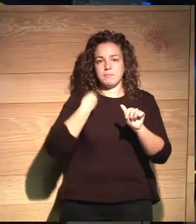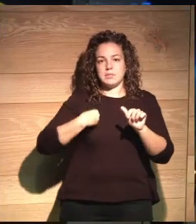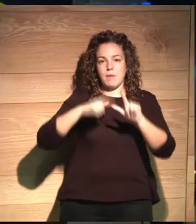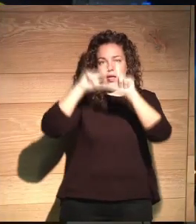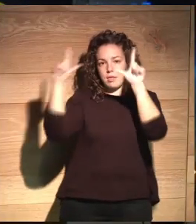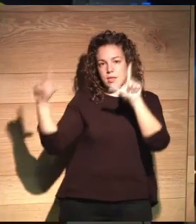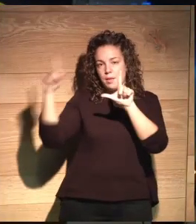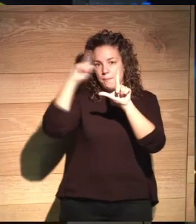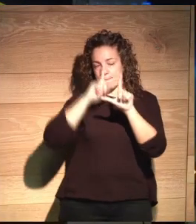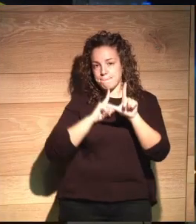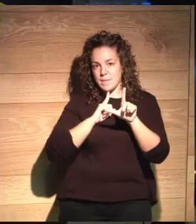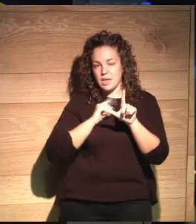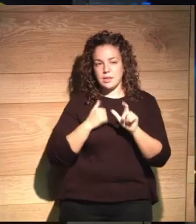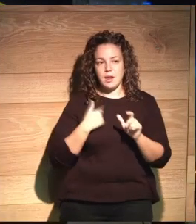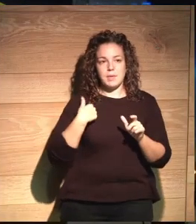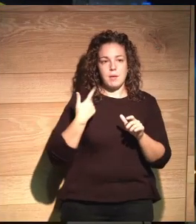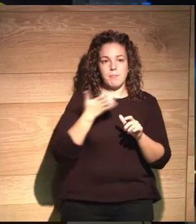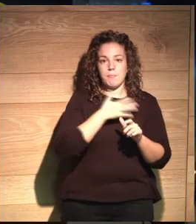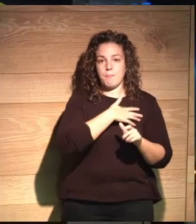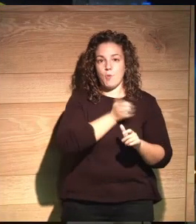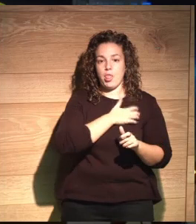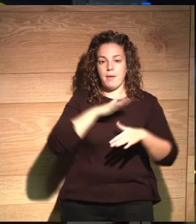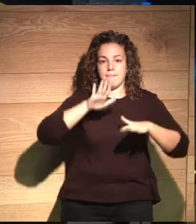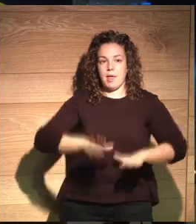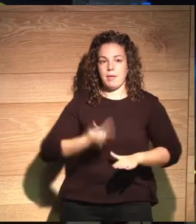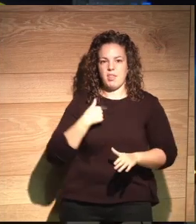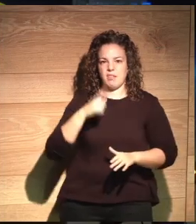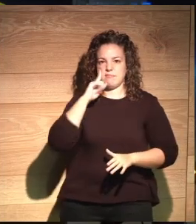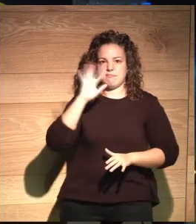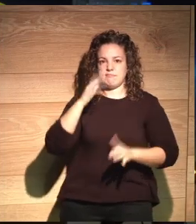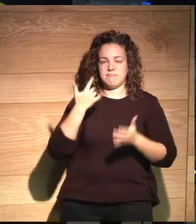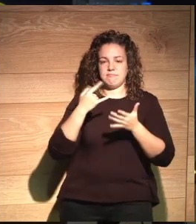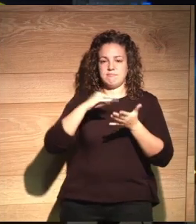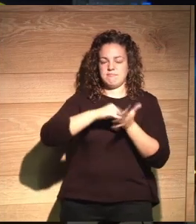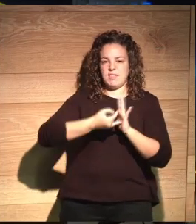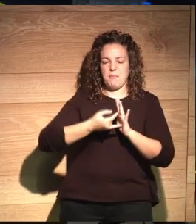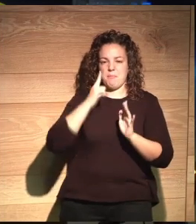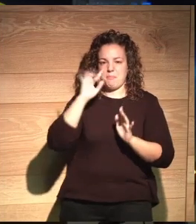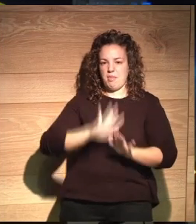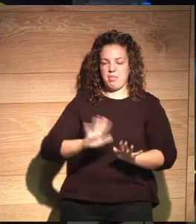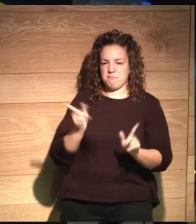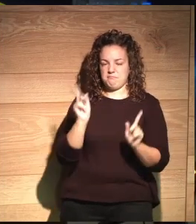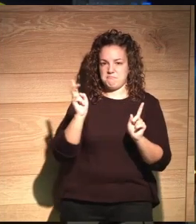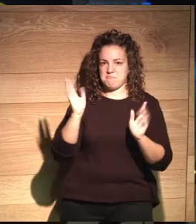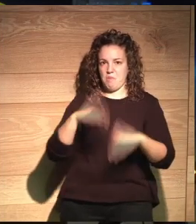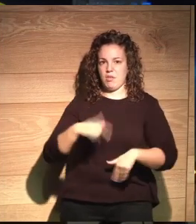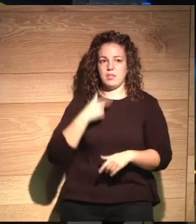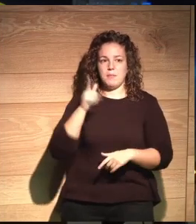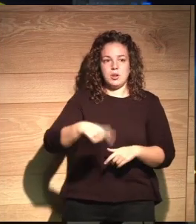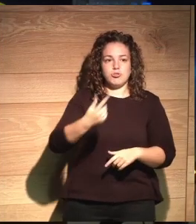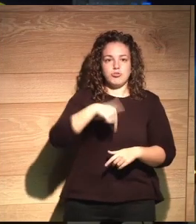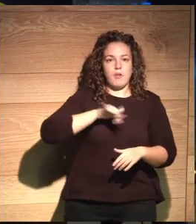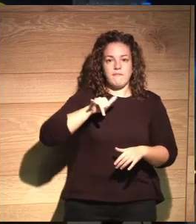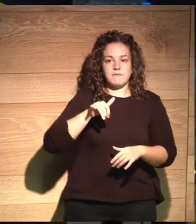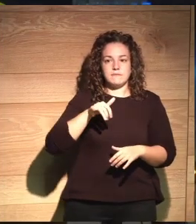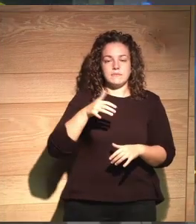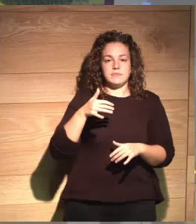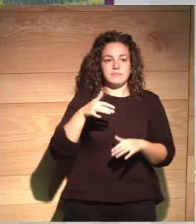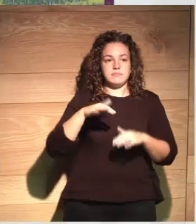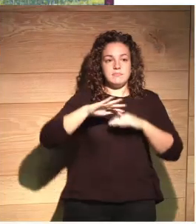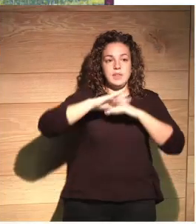almón aquí bien me ha parado la policía en madrid pero no parecen utilizar estos sistemas tan sofisticados y también que nos vamos que viajaremos por el